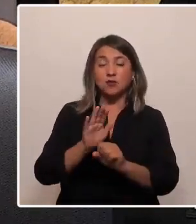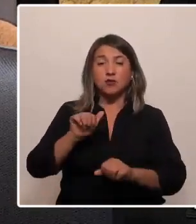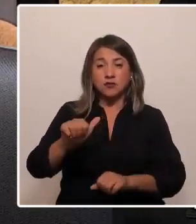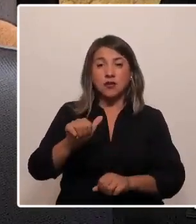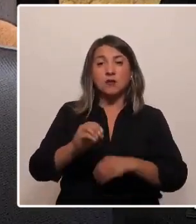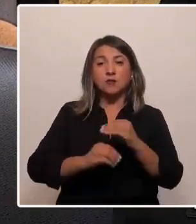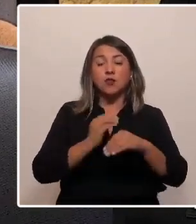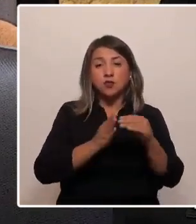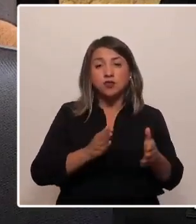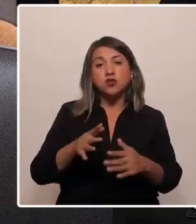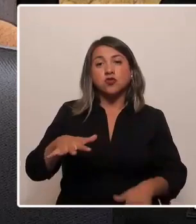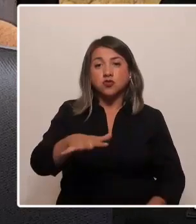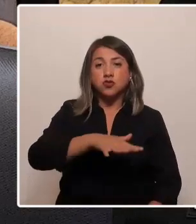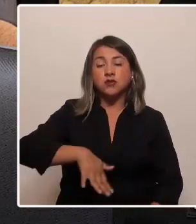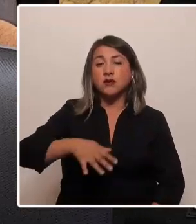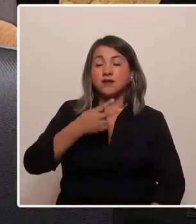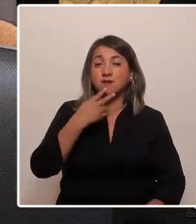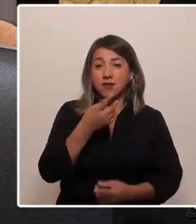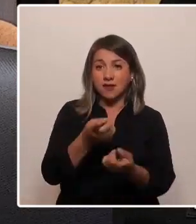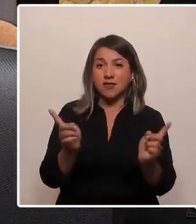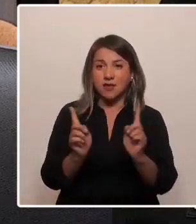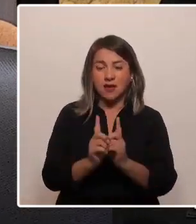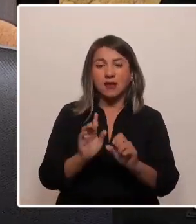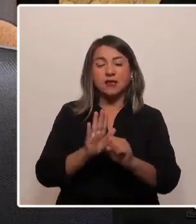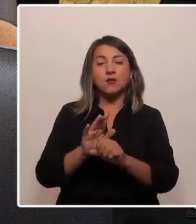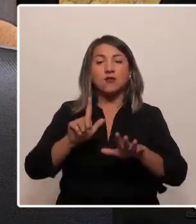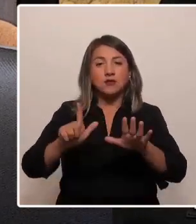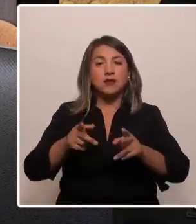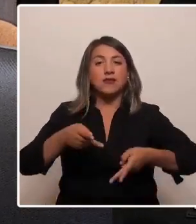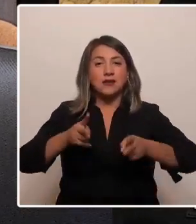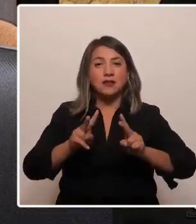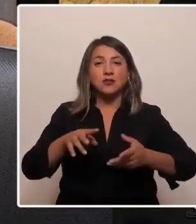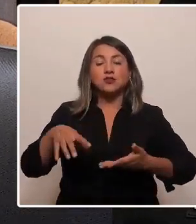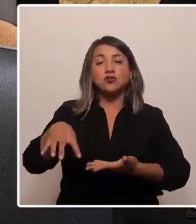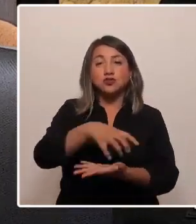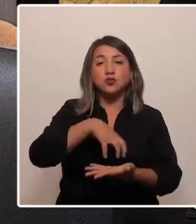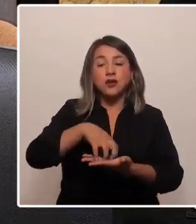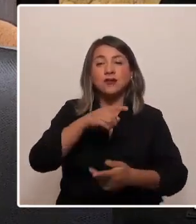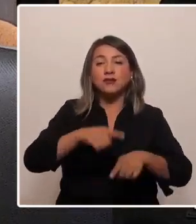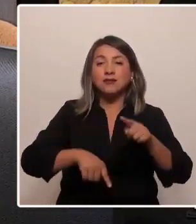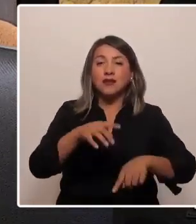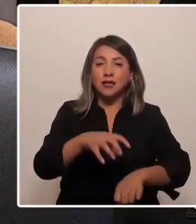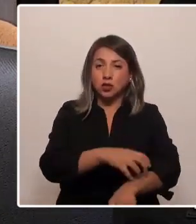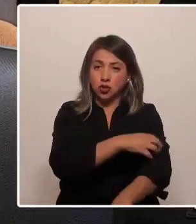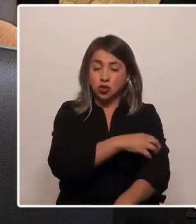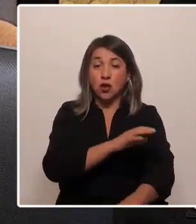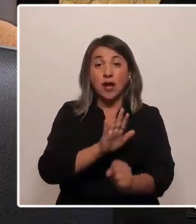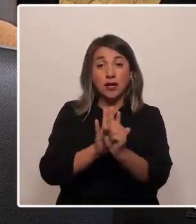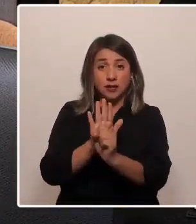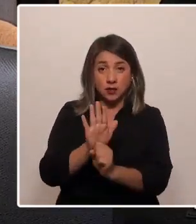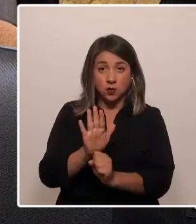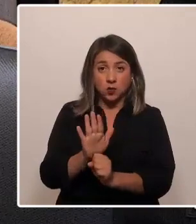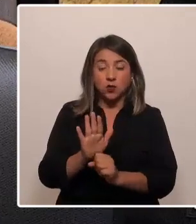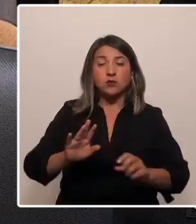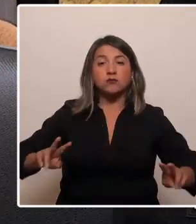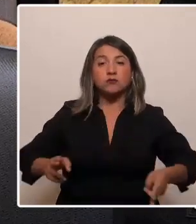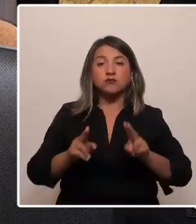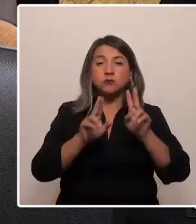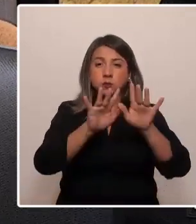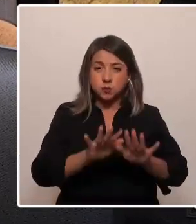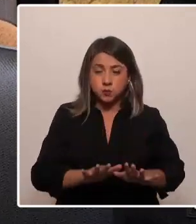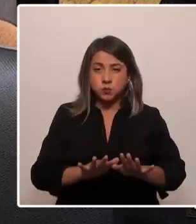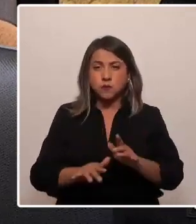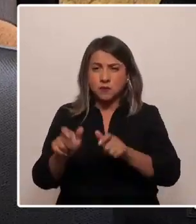producción social del hábitat, el artículo 7, derecho a la ciudad y al territorio. Estos artículos se construyeron con